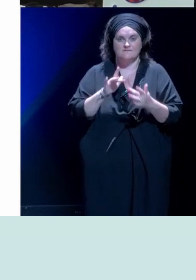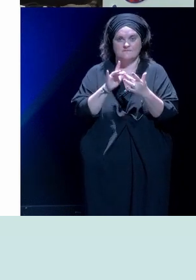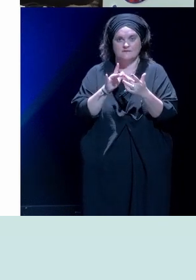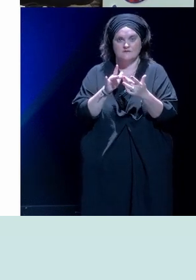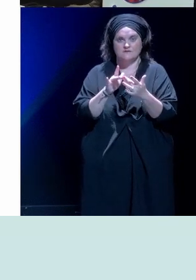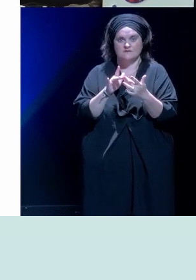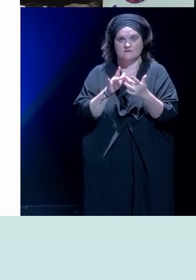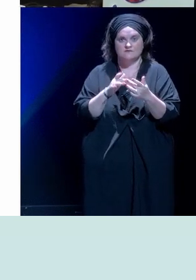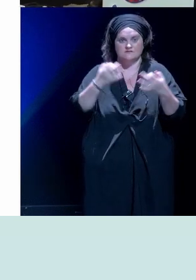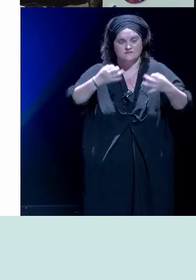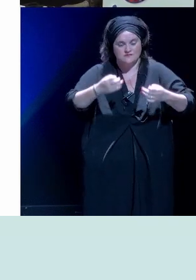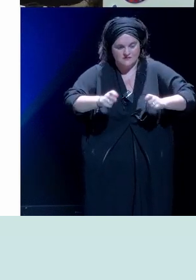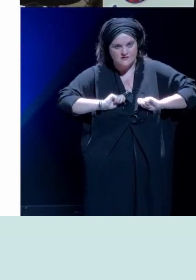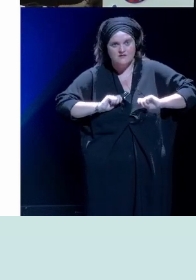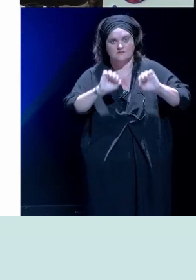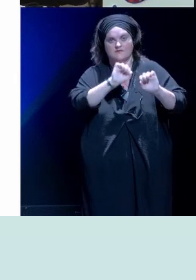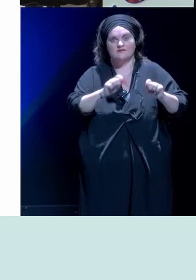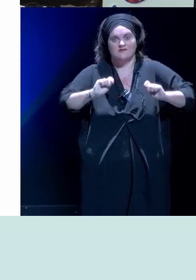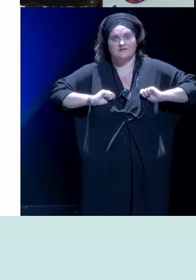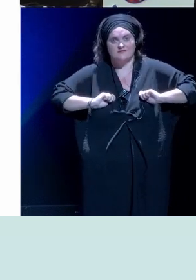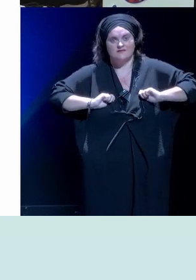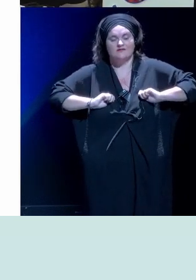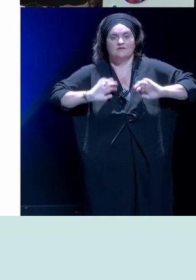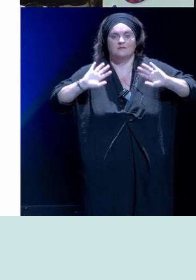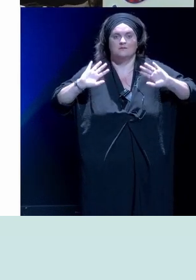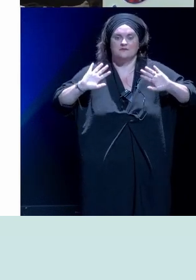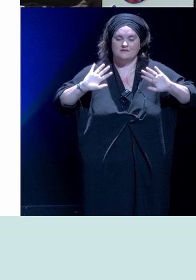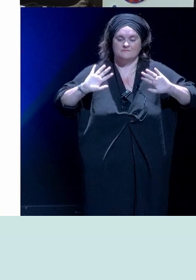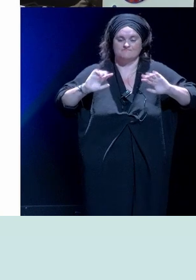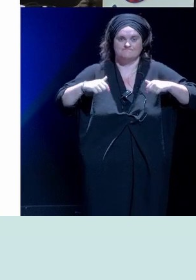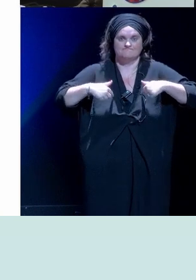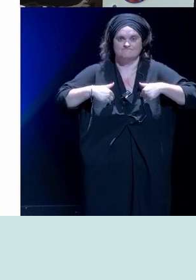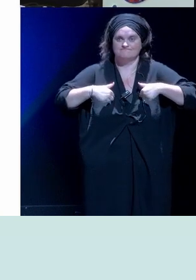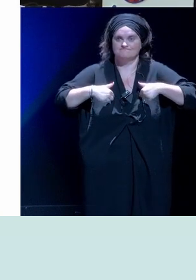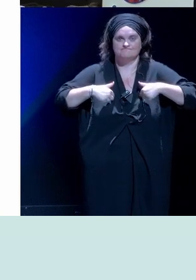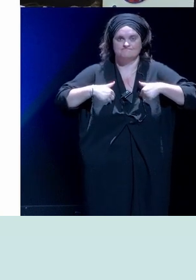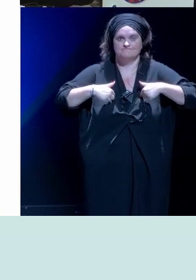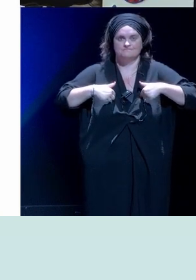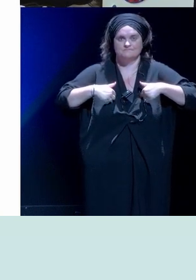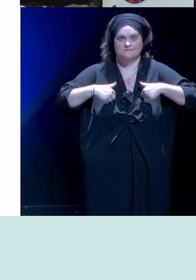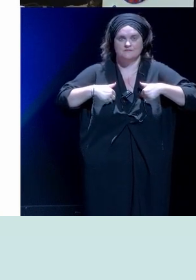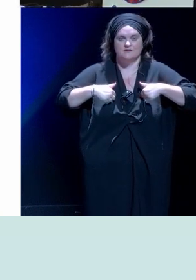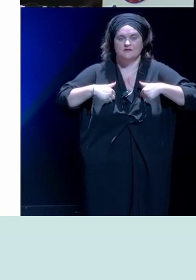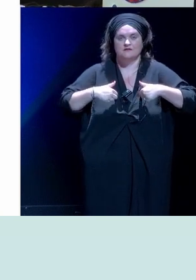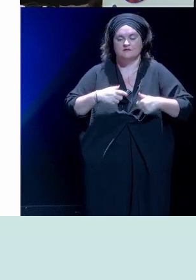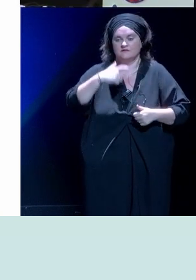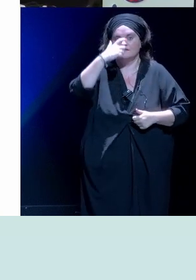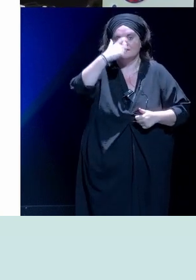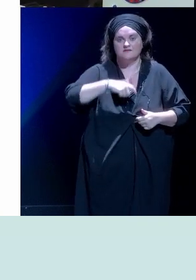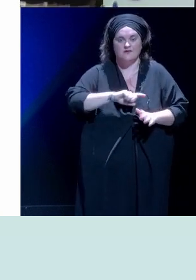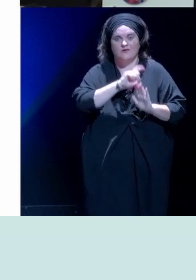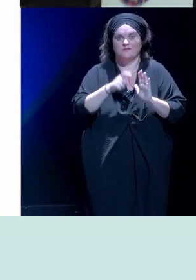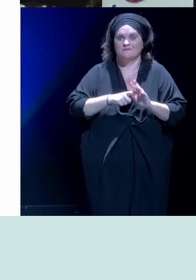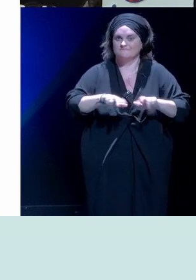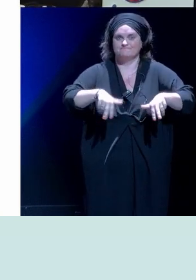da seguridad, protección, pero al mismo tiempo le impide convertirse en un individuo